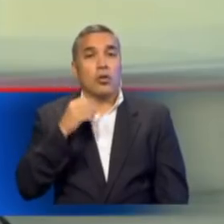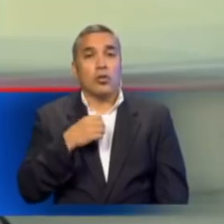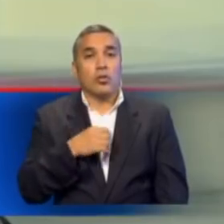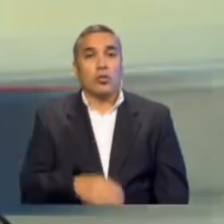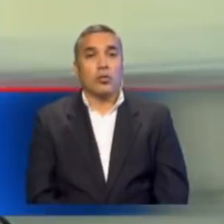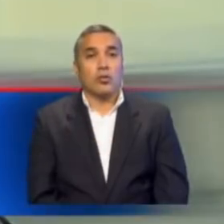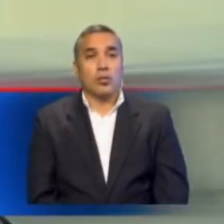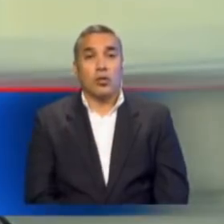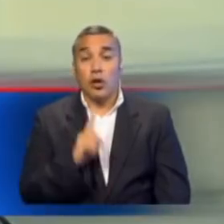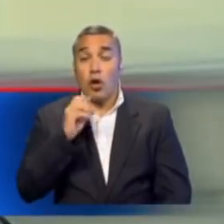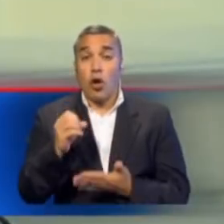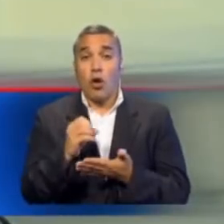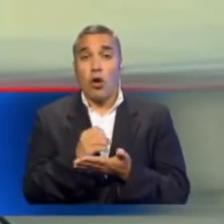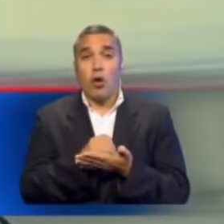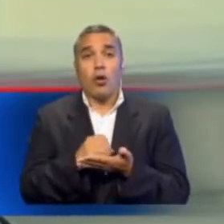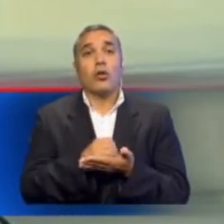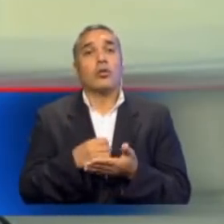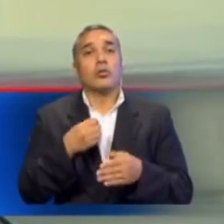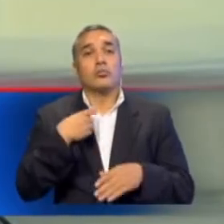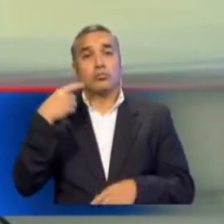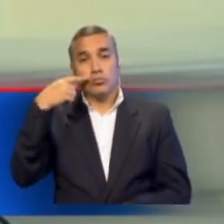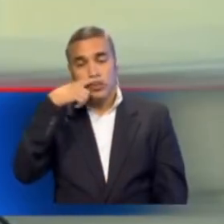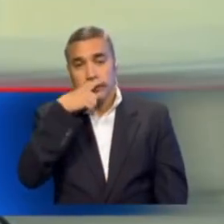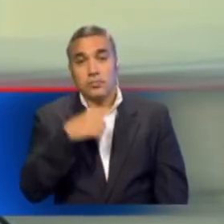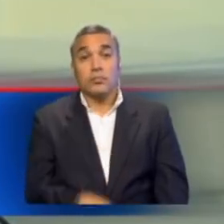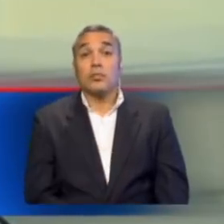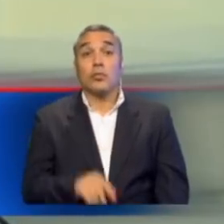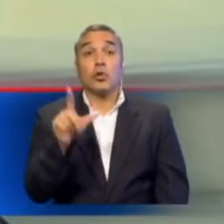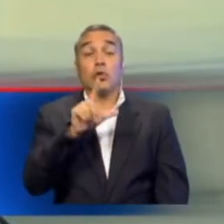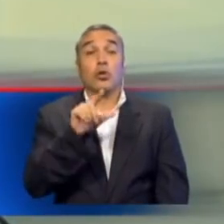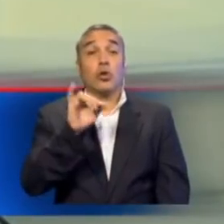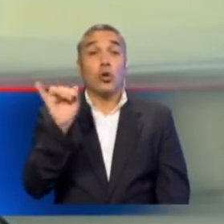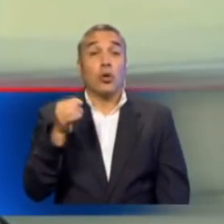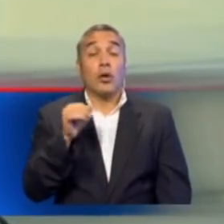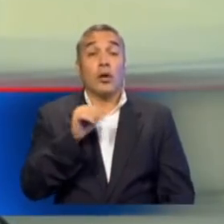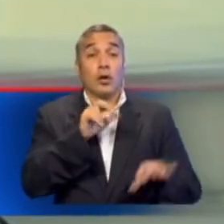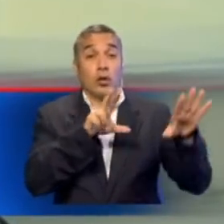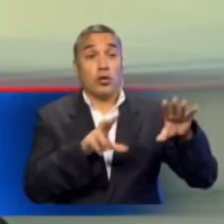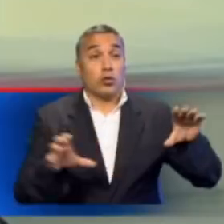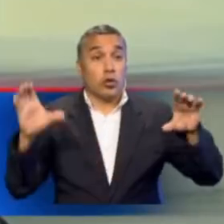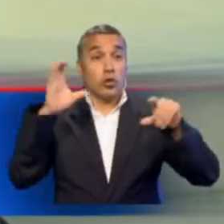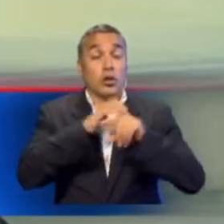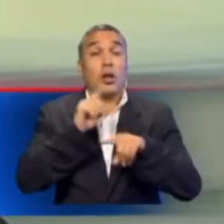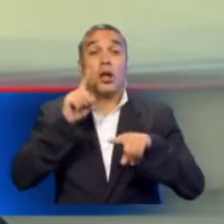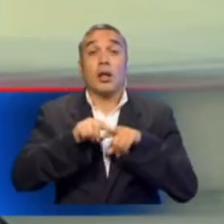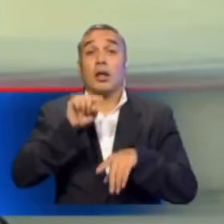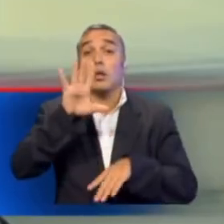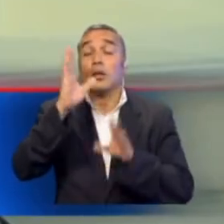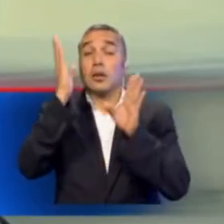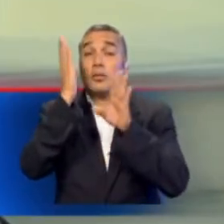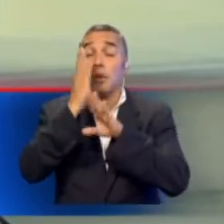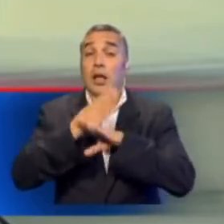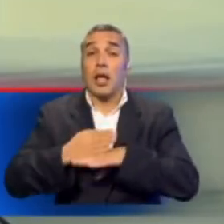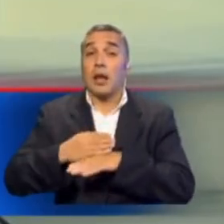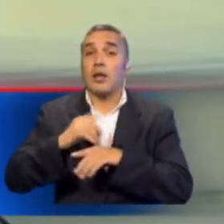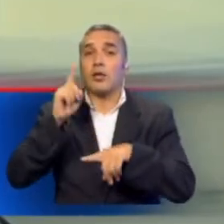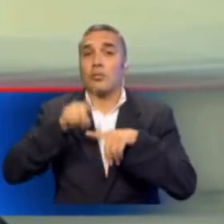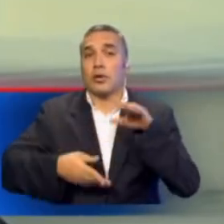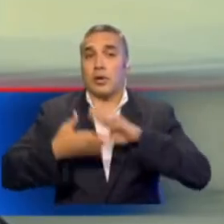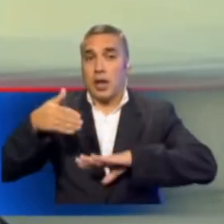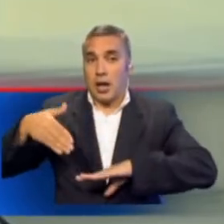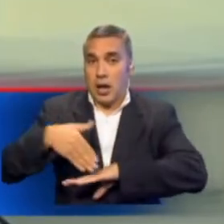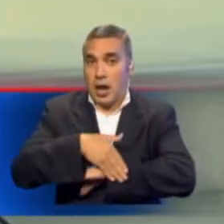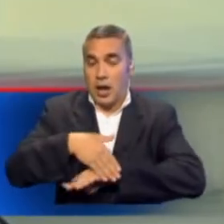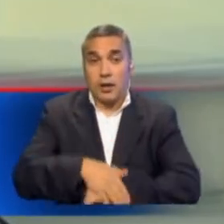de personas y vehículos, es decir, a través de un toque de queda, de lunes a jueves desde las 20 horas hasta las 5 horas de la mañana del día